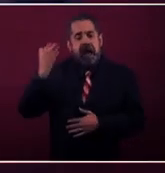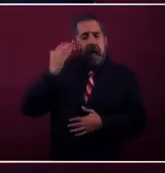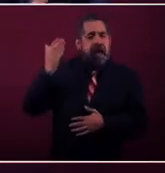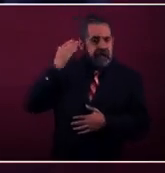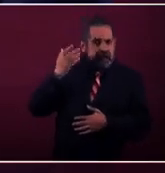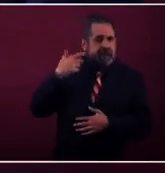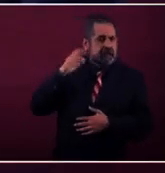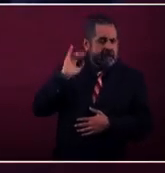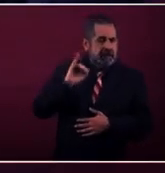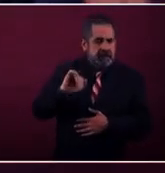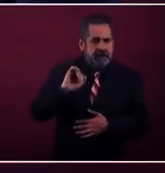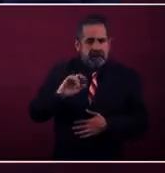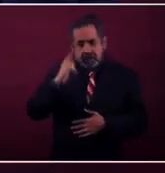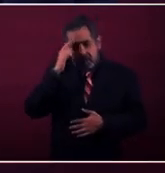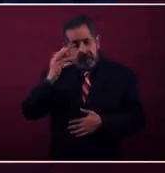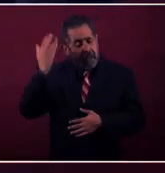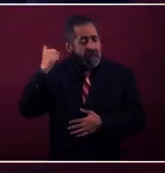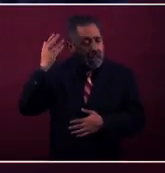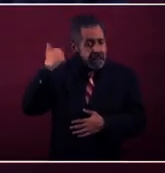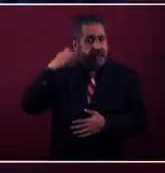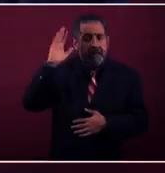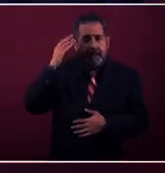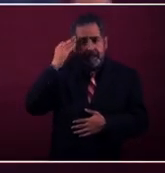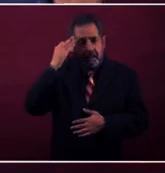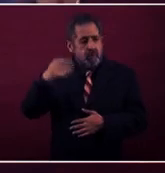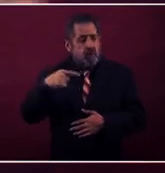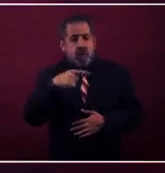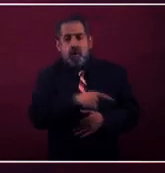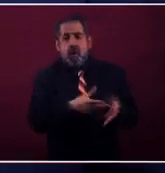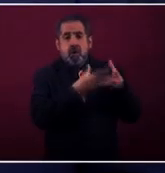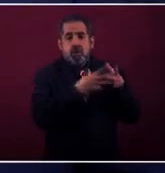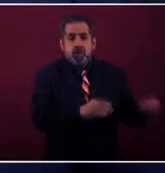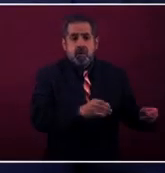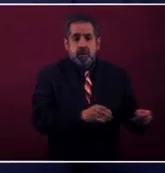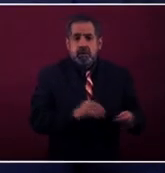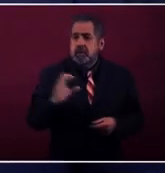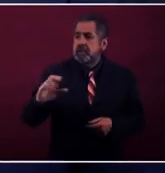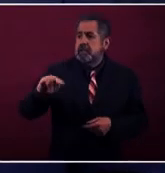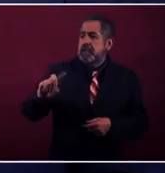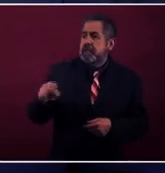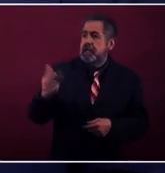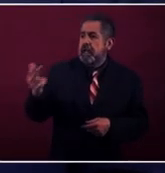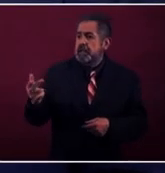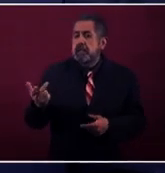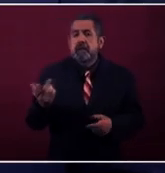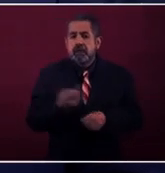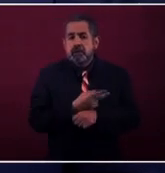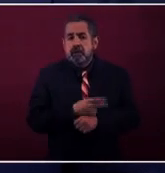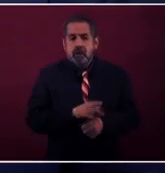la Comisión de Derechos Humanos cuando la desaparición de los 43 jóvenes de